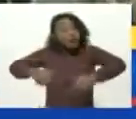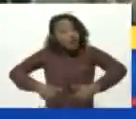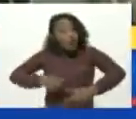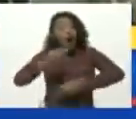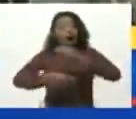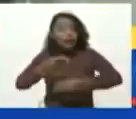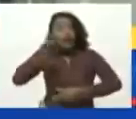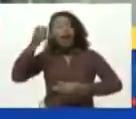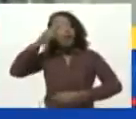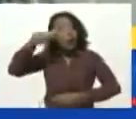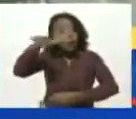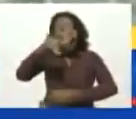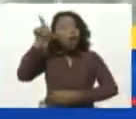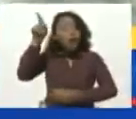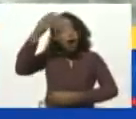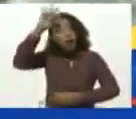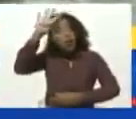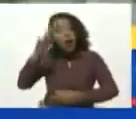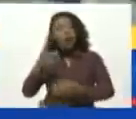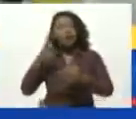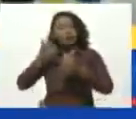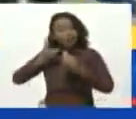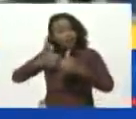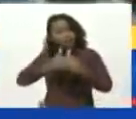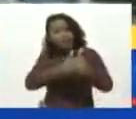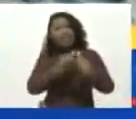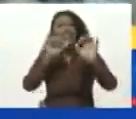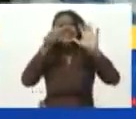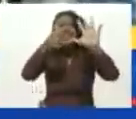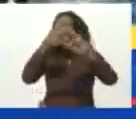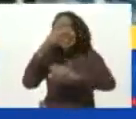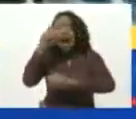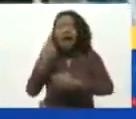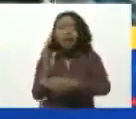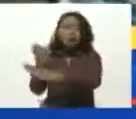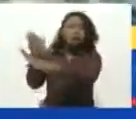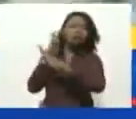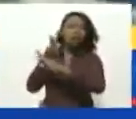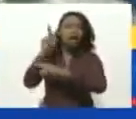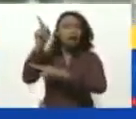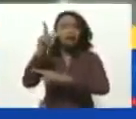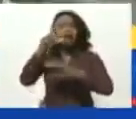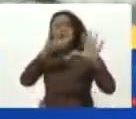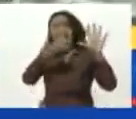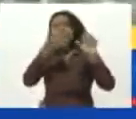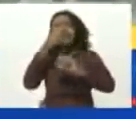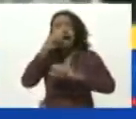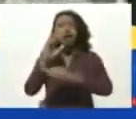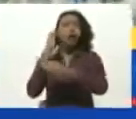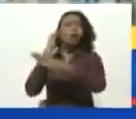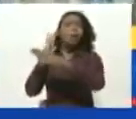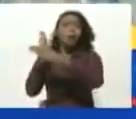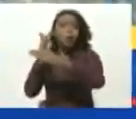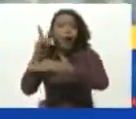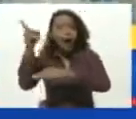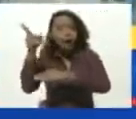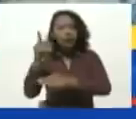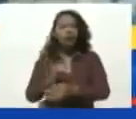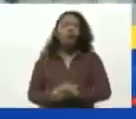pueblo cubano, perseguido durante 60 años, bloqueado durante 60 años, y